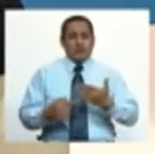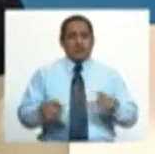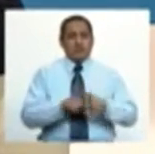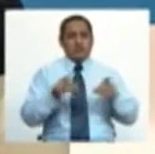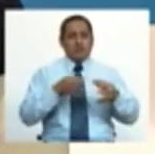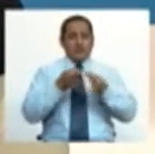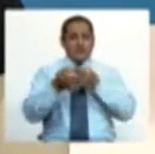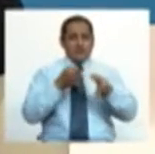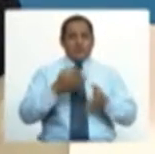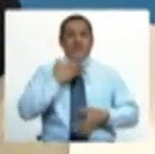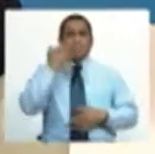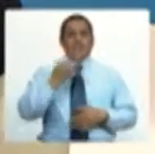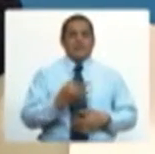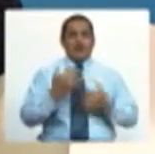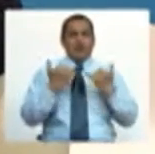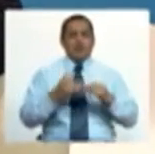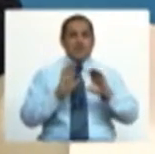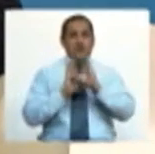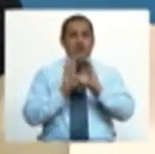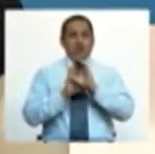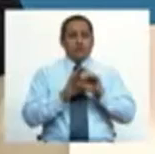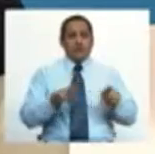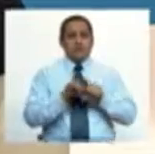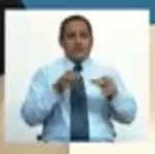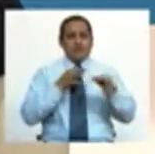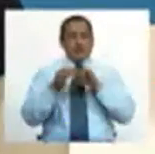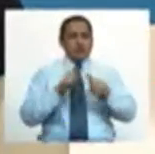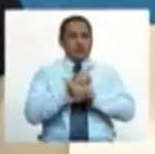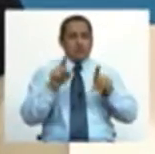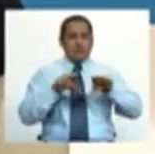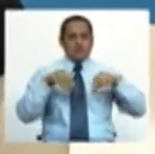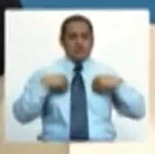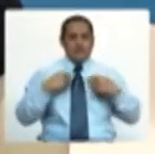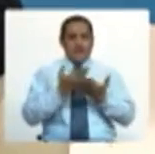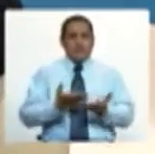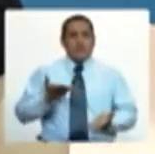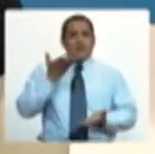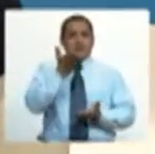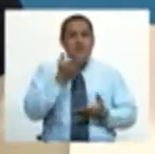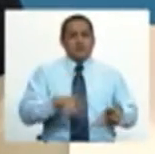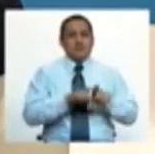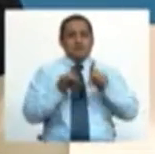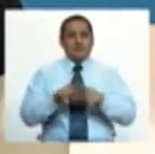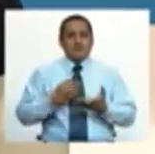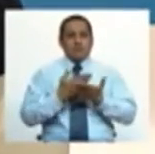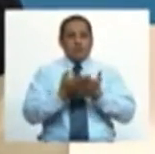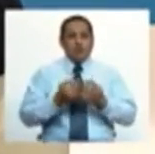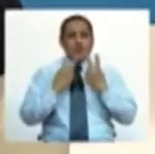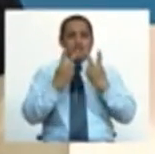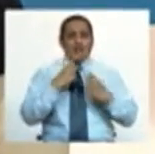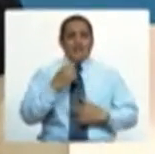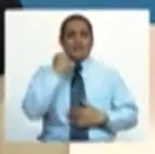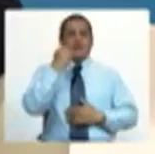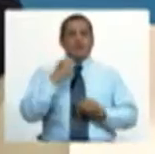una interpretación literal del código, declara inadmisible la apelación, entonces estaría vulnerando el derecho a